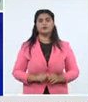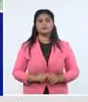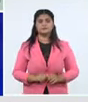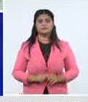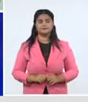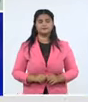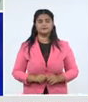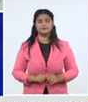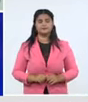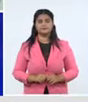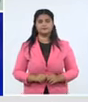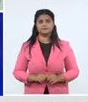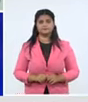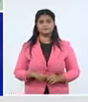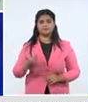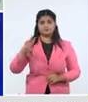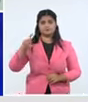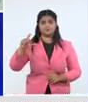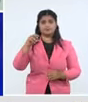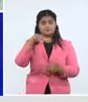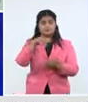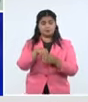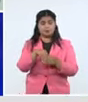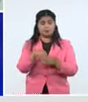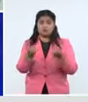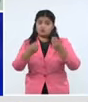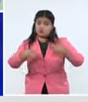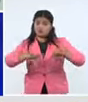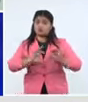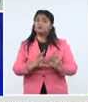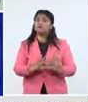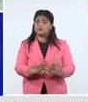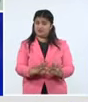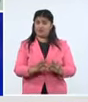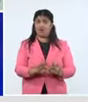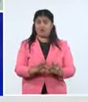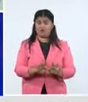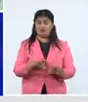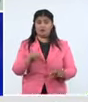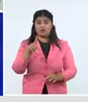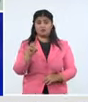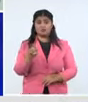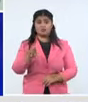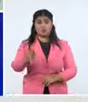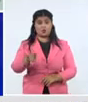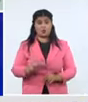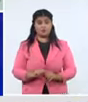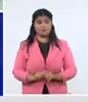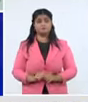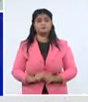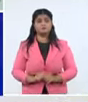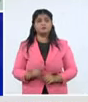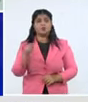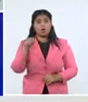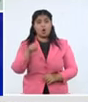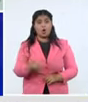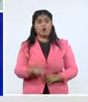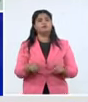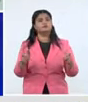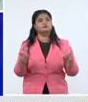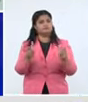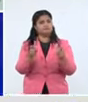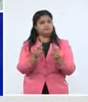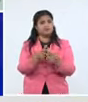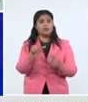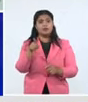Villa Clara todavía enfrenta una fuerte transmisión, 109 casos autóctonos, 17 casos menos en relación con la